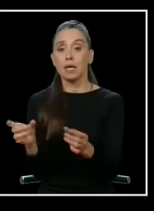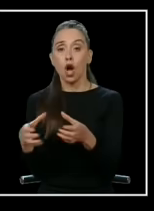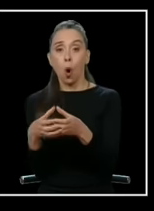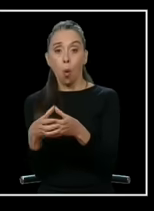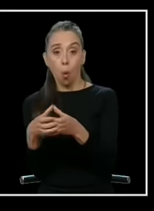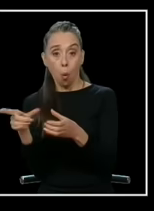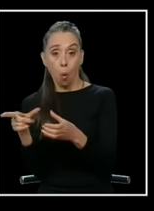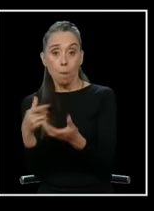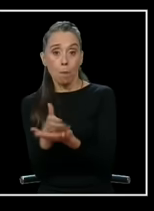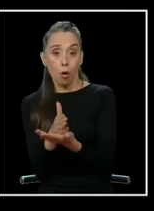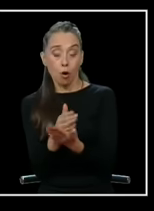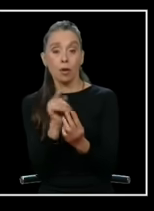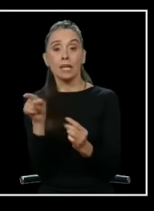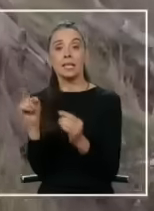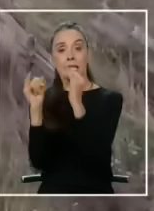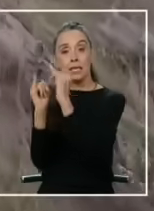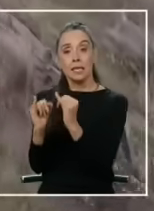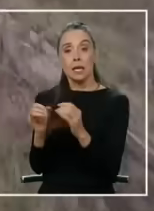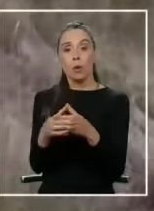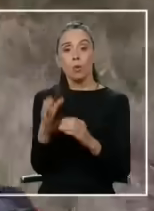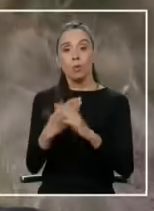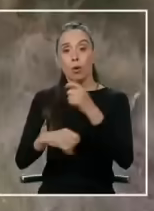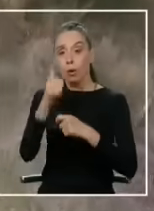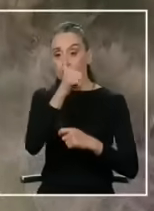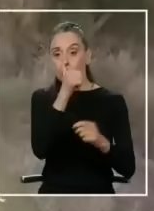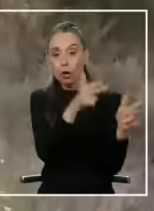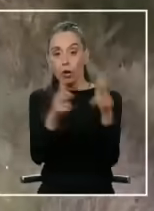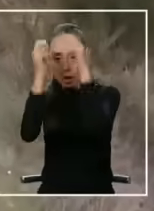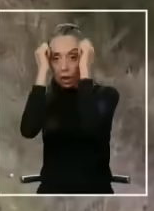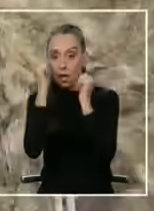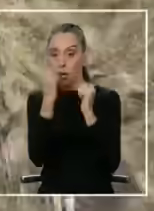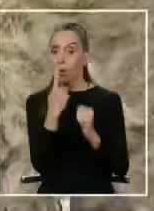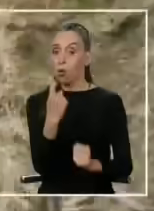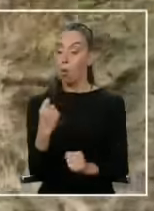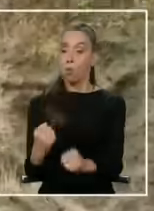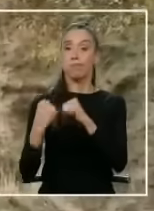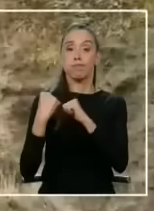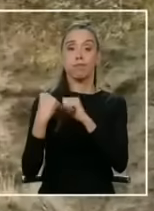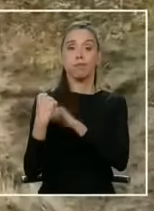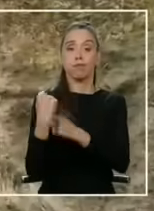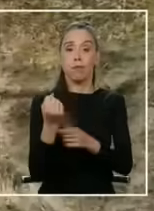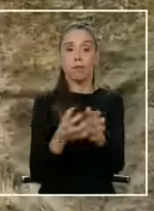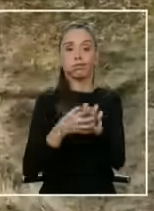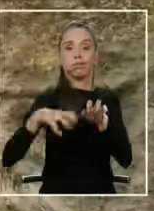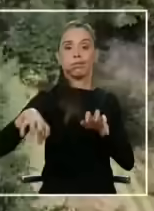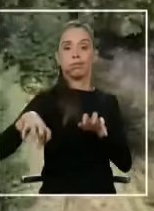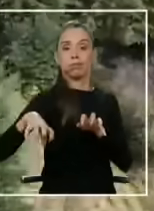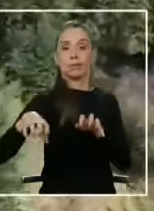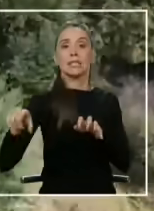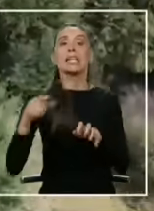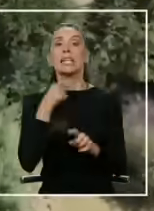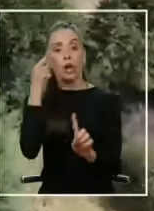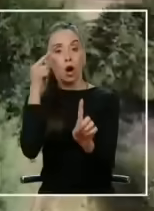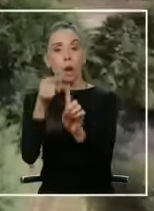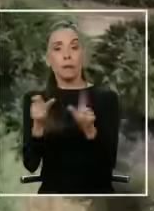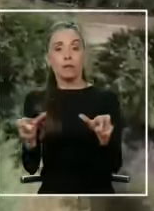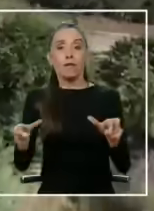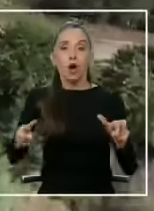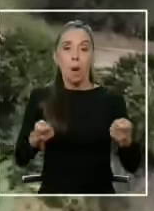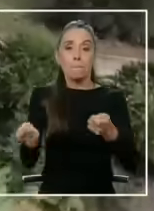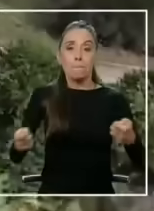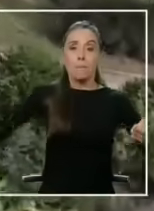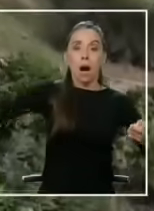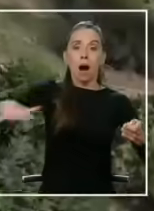está detrás tendría características de crimen organizado y radicalizado. Otras de sus finalidades sería tomar el control de la